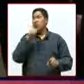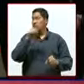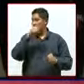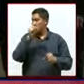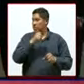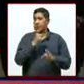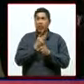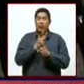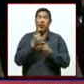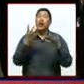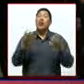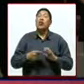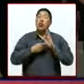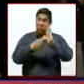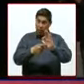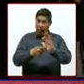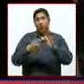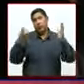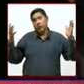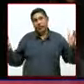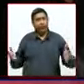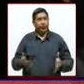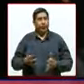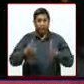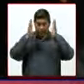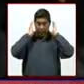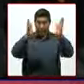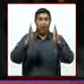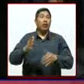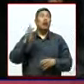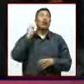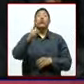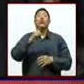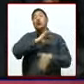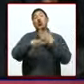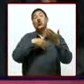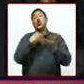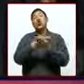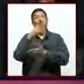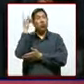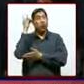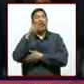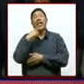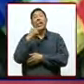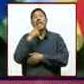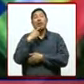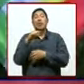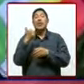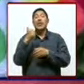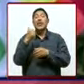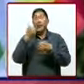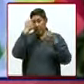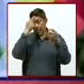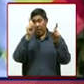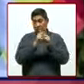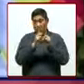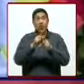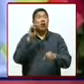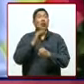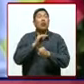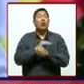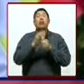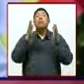Exactamente. Quiero mostrarte, o por lo menos que escuches tú y todo el país, lo que dijeron sobre esos 10 acuerdos la ministra